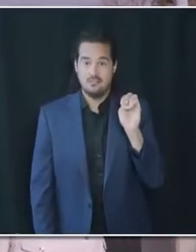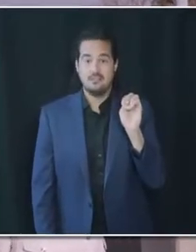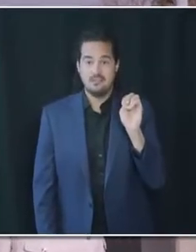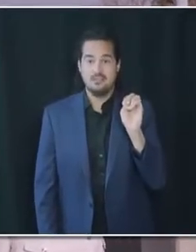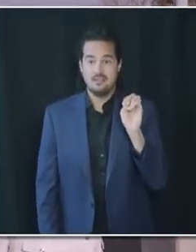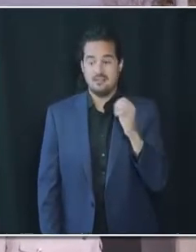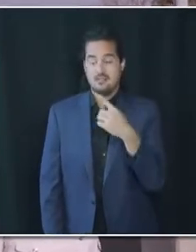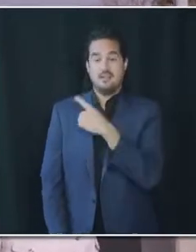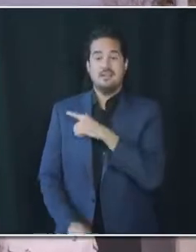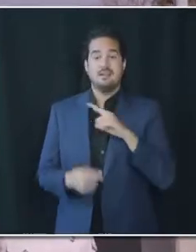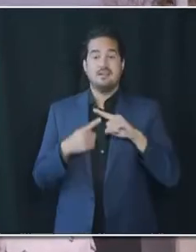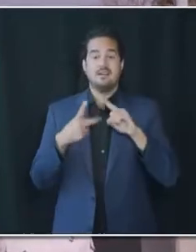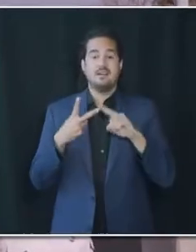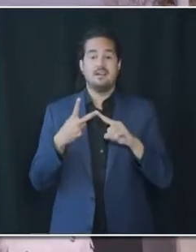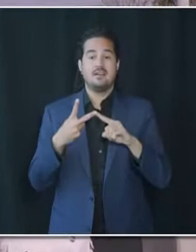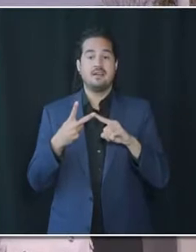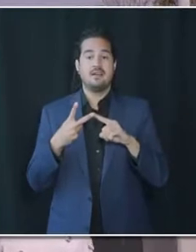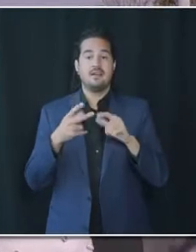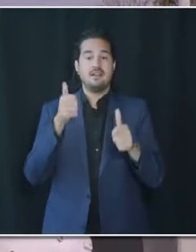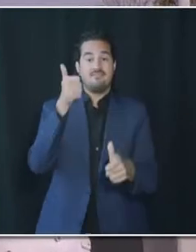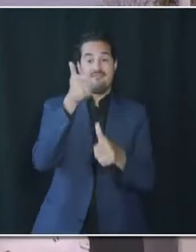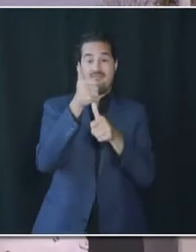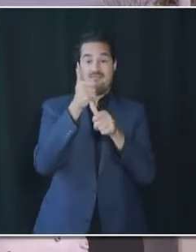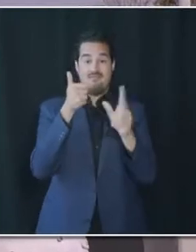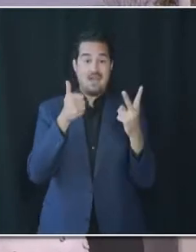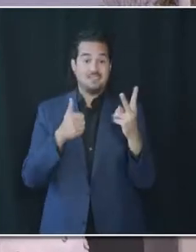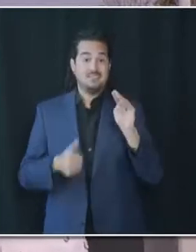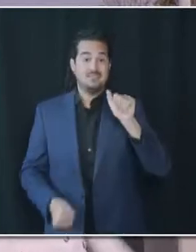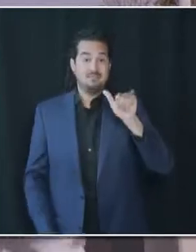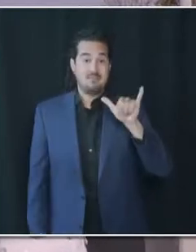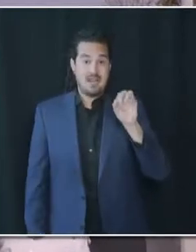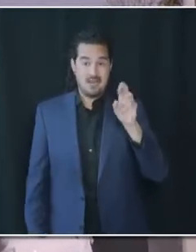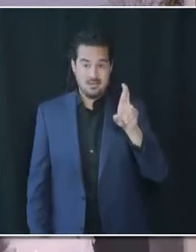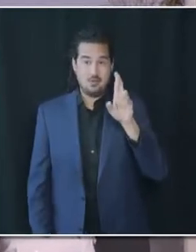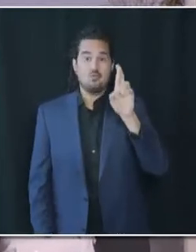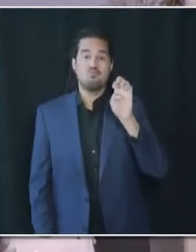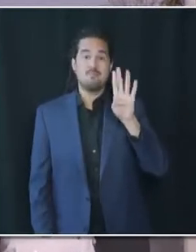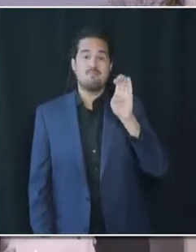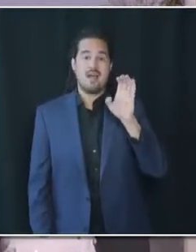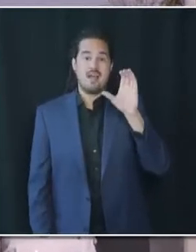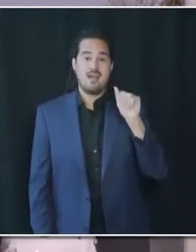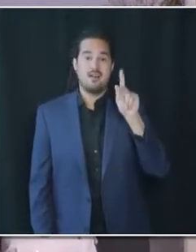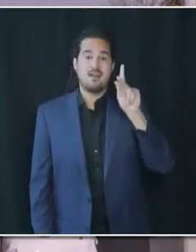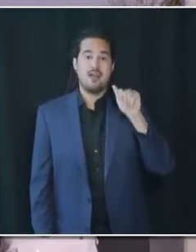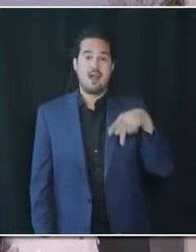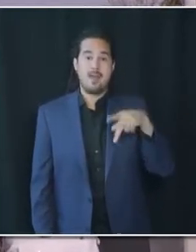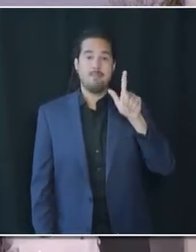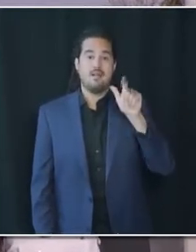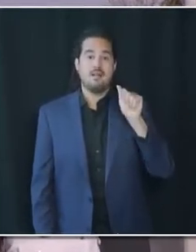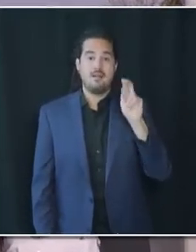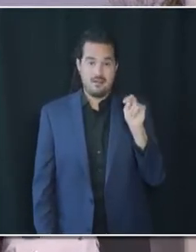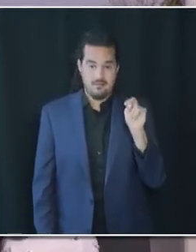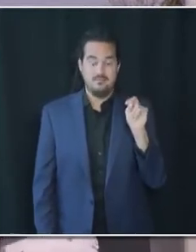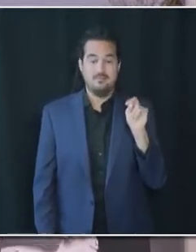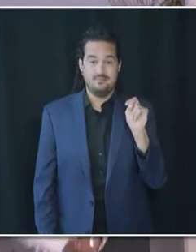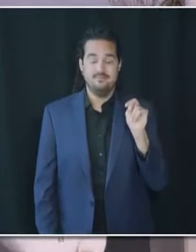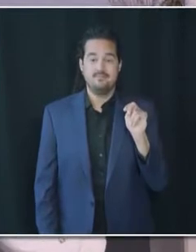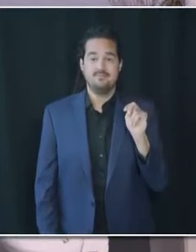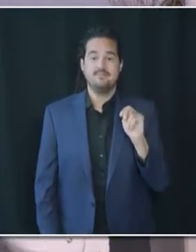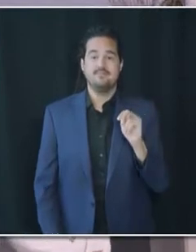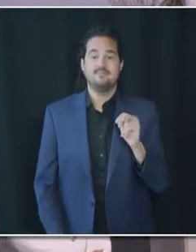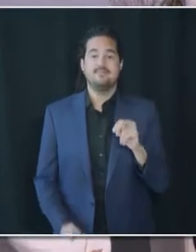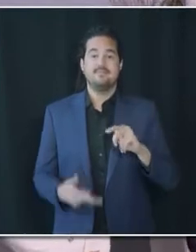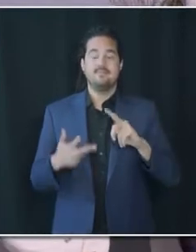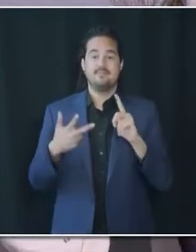gerente vice alcalde y también la autoridad rebecca kaplan que también está acá